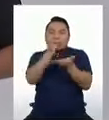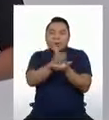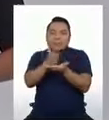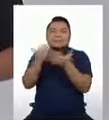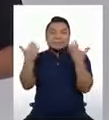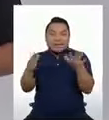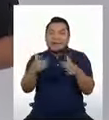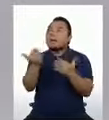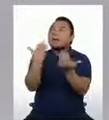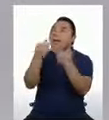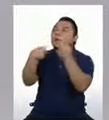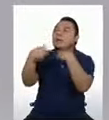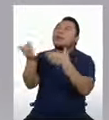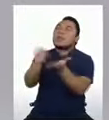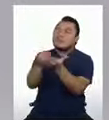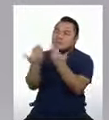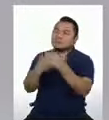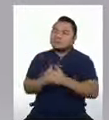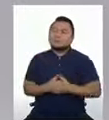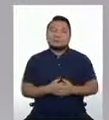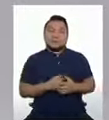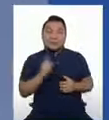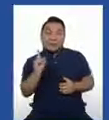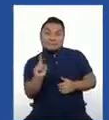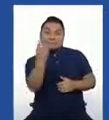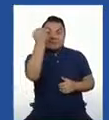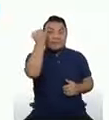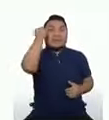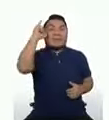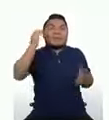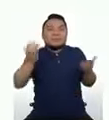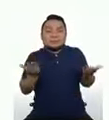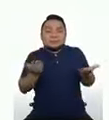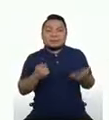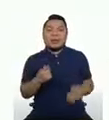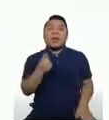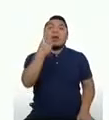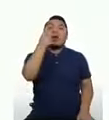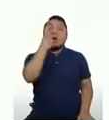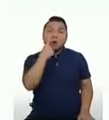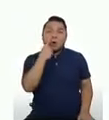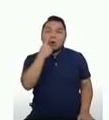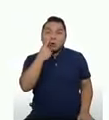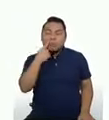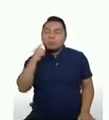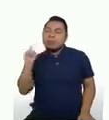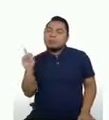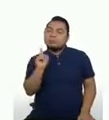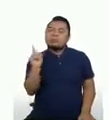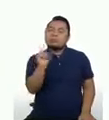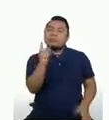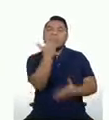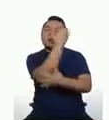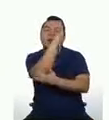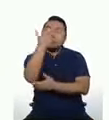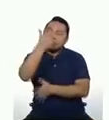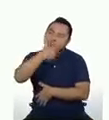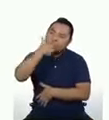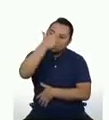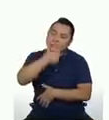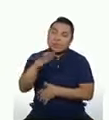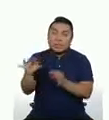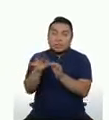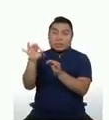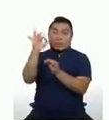repetir, Patti, por favor? La primera idea sería: el hombre está en la selva llorando y el espíritu de